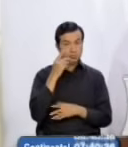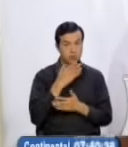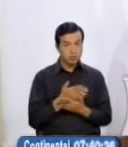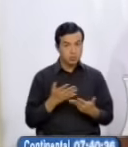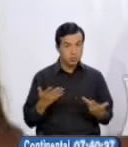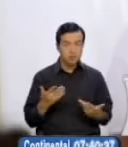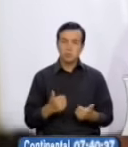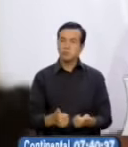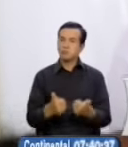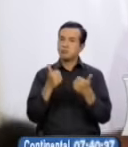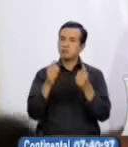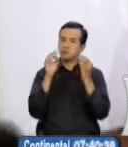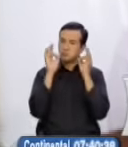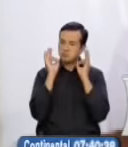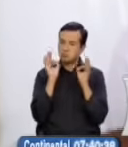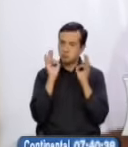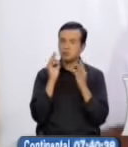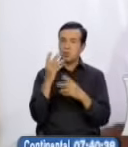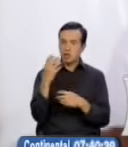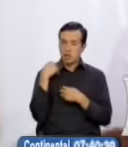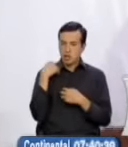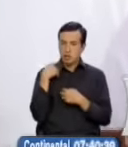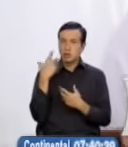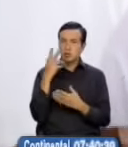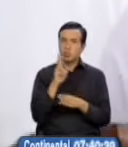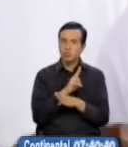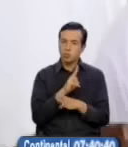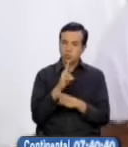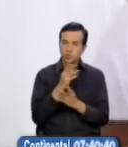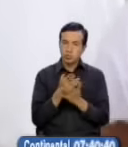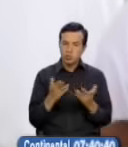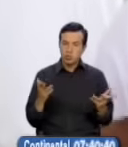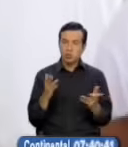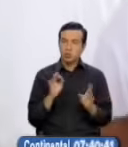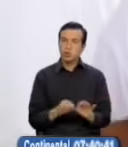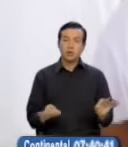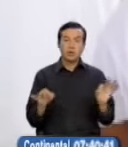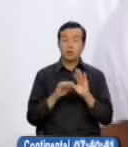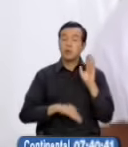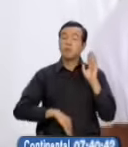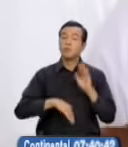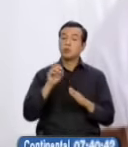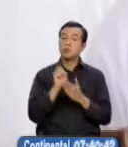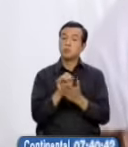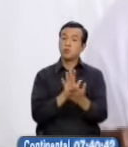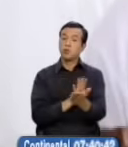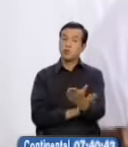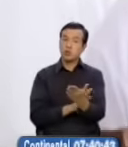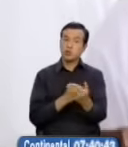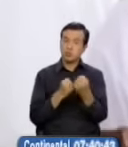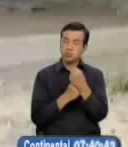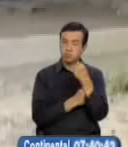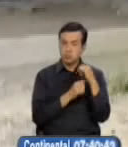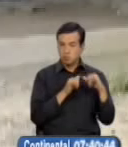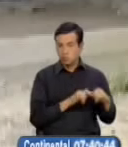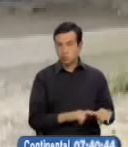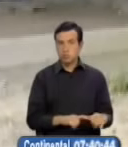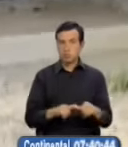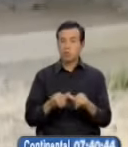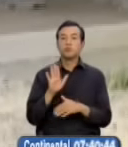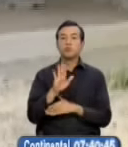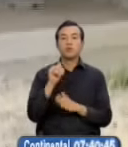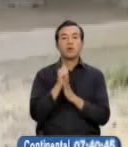estén muy bien. Que se garantice que la utilización de estos recursos, que sobre todo, sea un proyecto totalmente sustentable y sostenible. Como parte